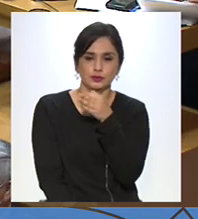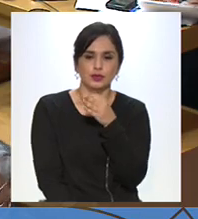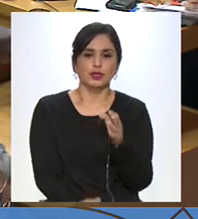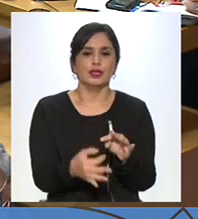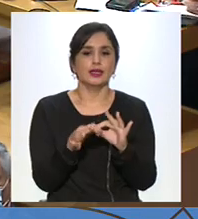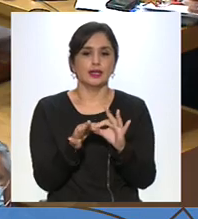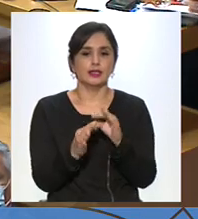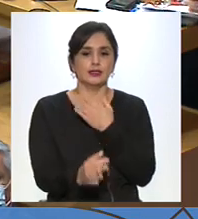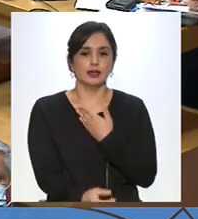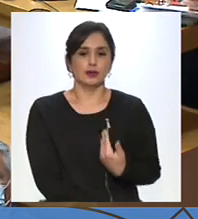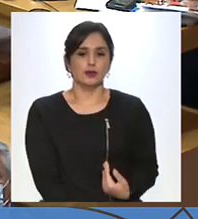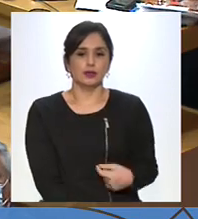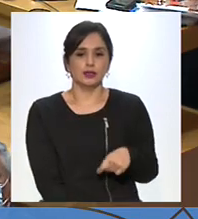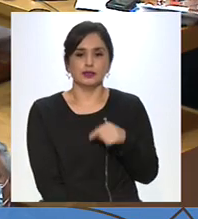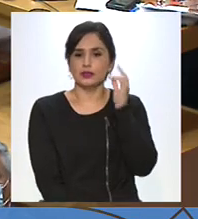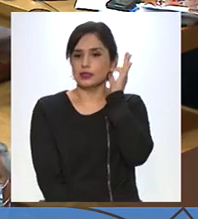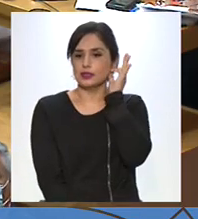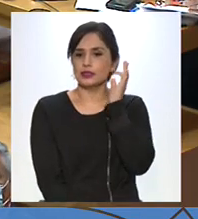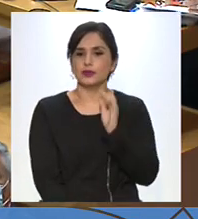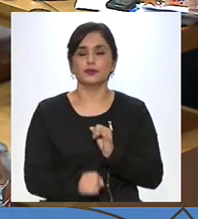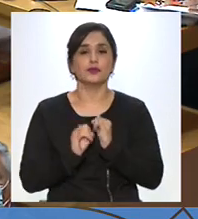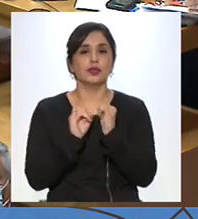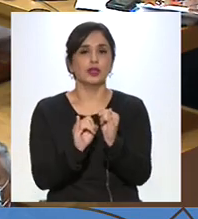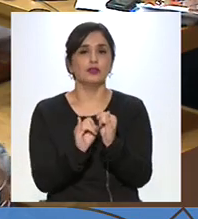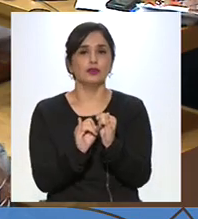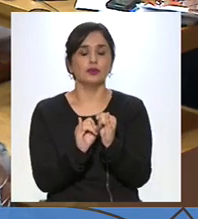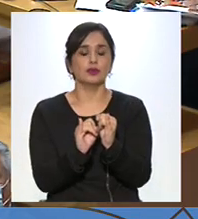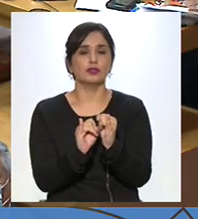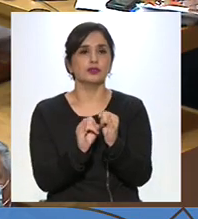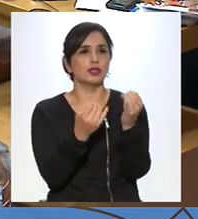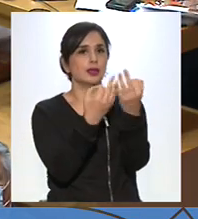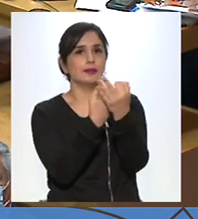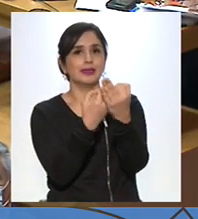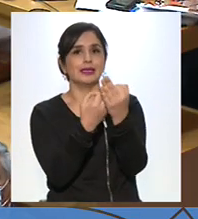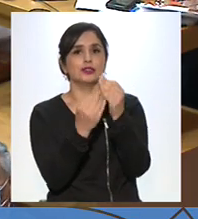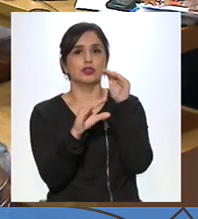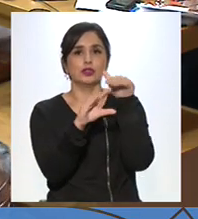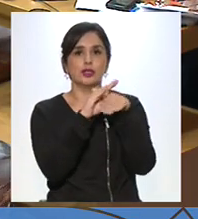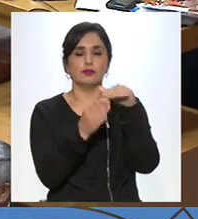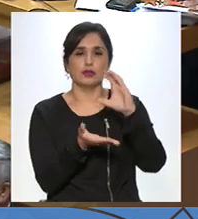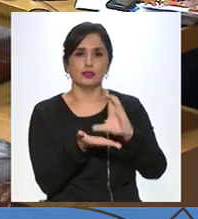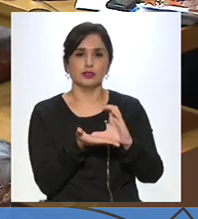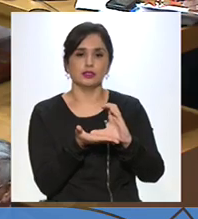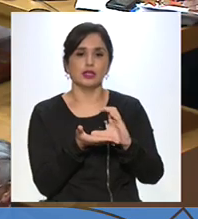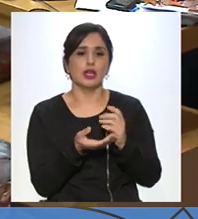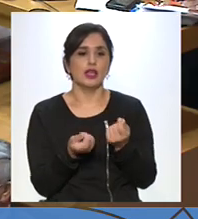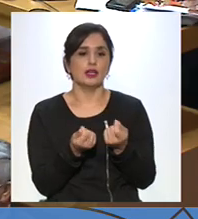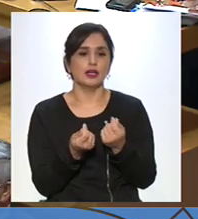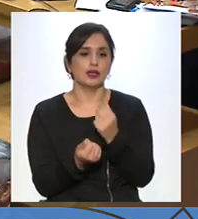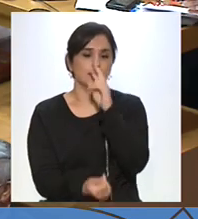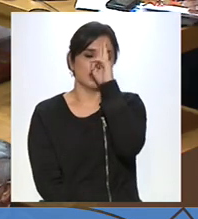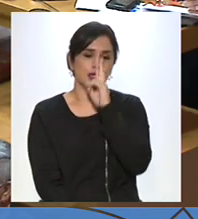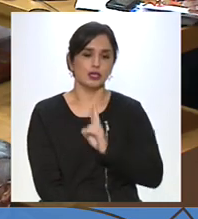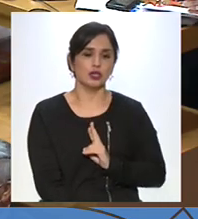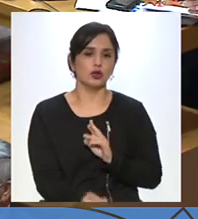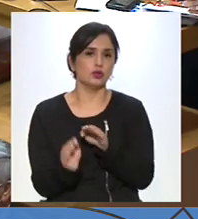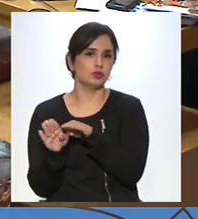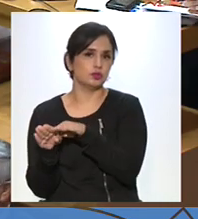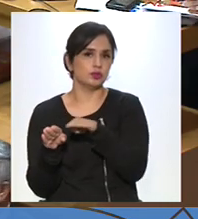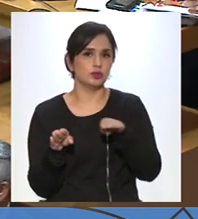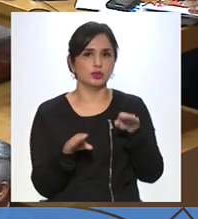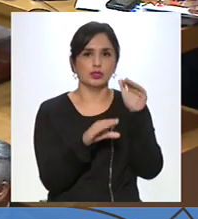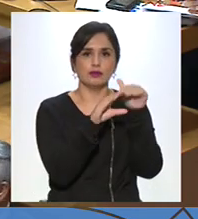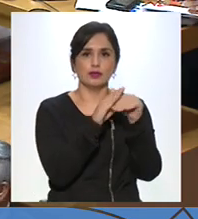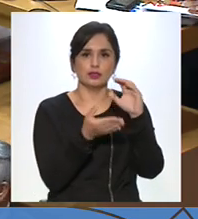Gracias, Presidenta. La cuenta del Banco Central sobre el curso de la economía y el rol estabilizador del Banco